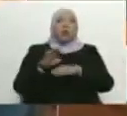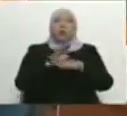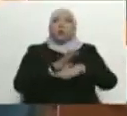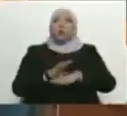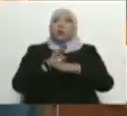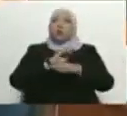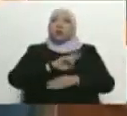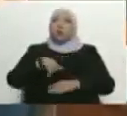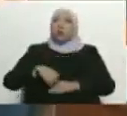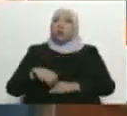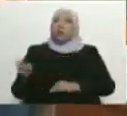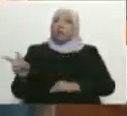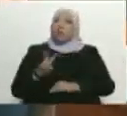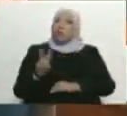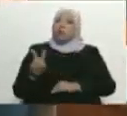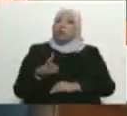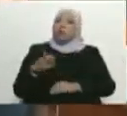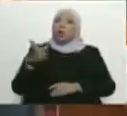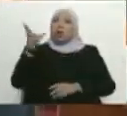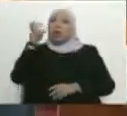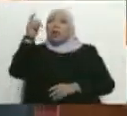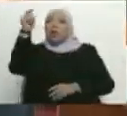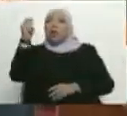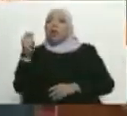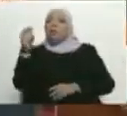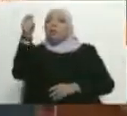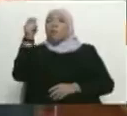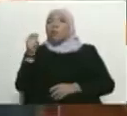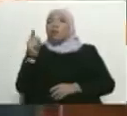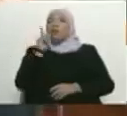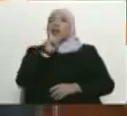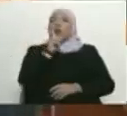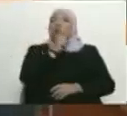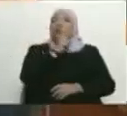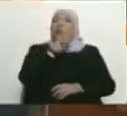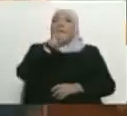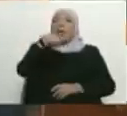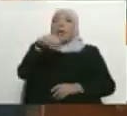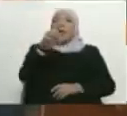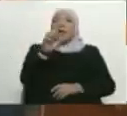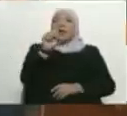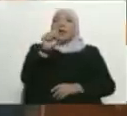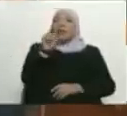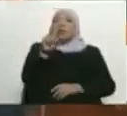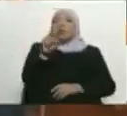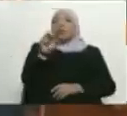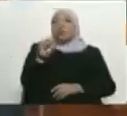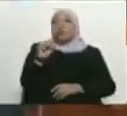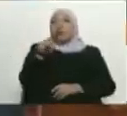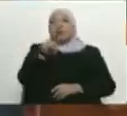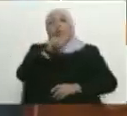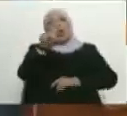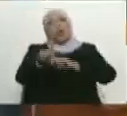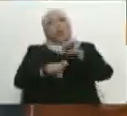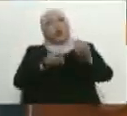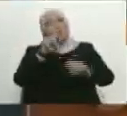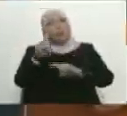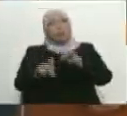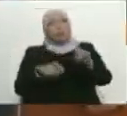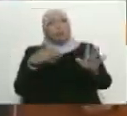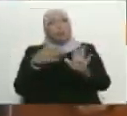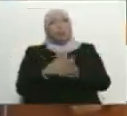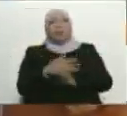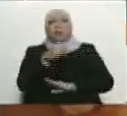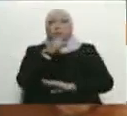de nuestro país. De inmediato vamos a escuchar al diputado Jesús Serpa, quien fue el que lideró esta consulta pública el día de hoy, para saber los detalles acerca